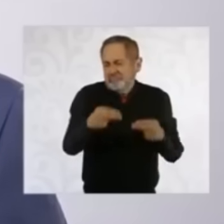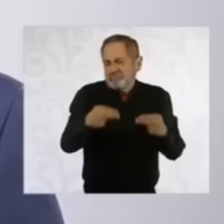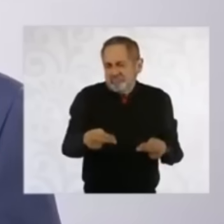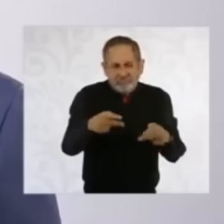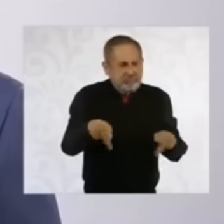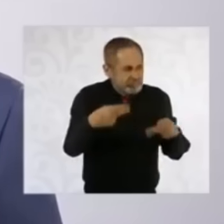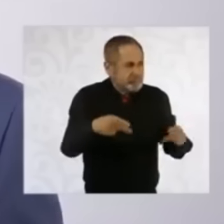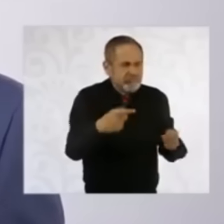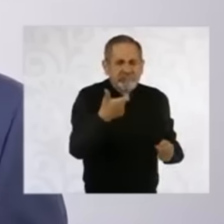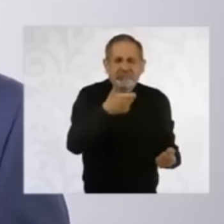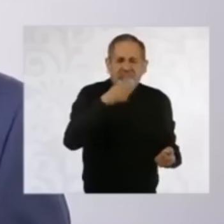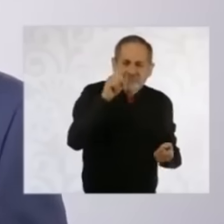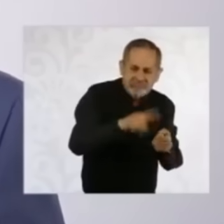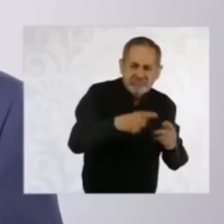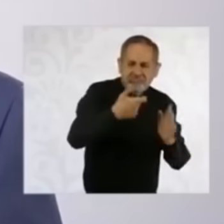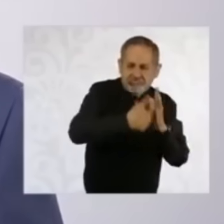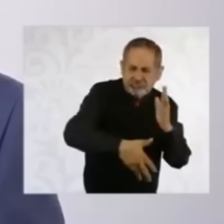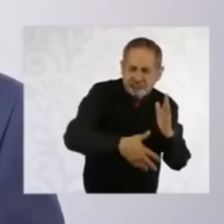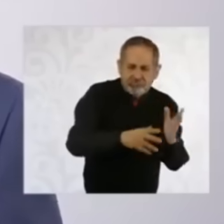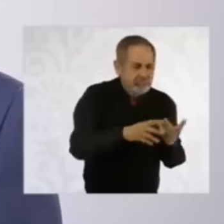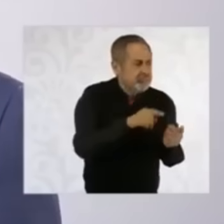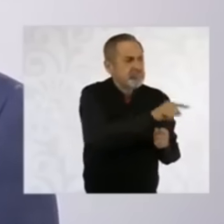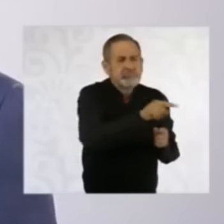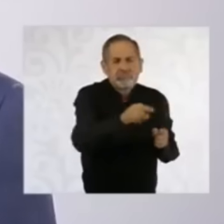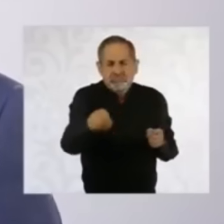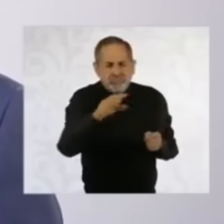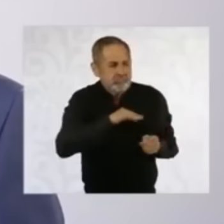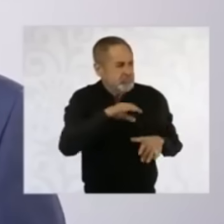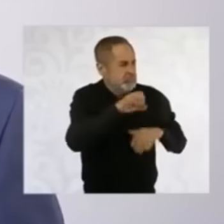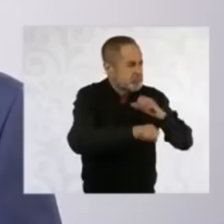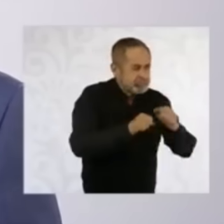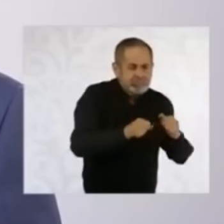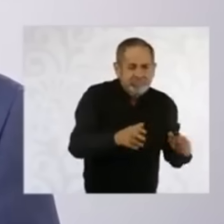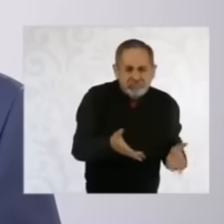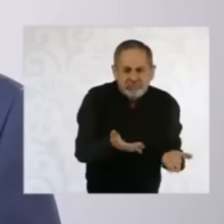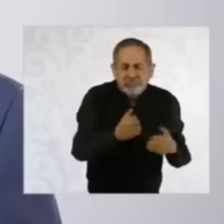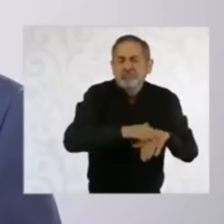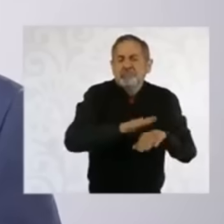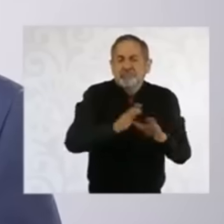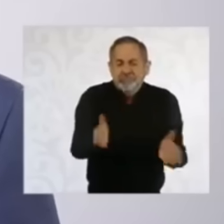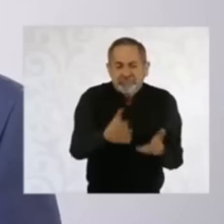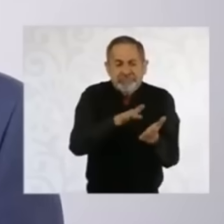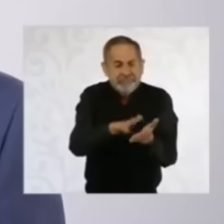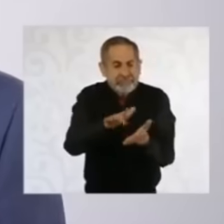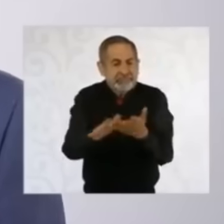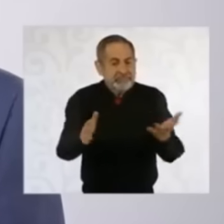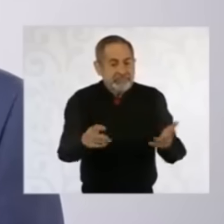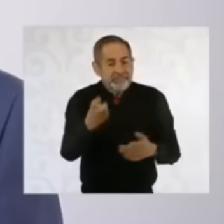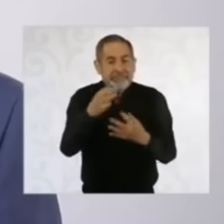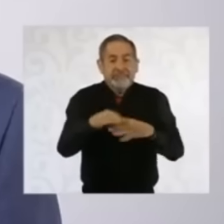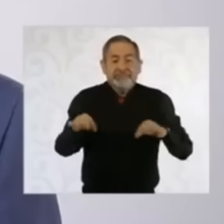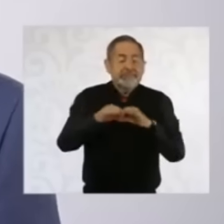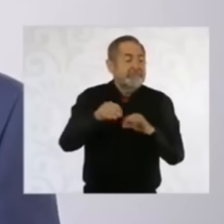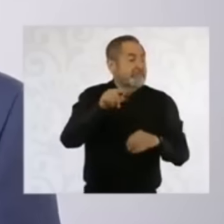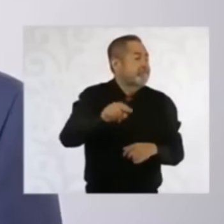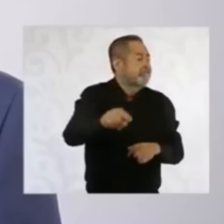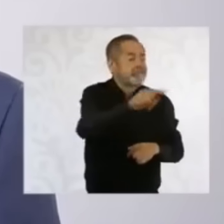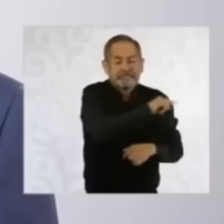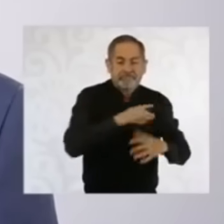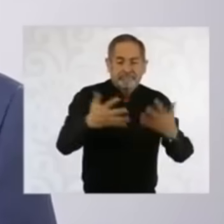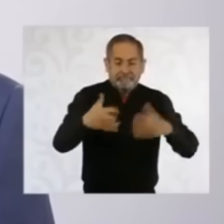quieren adelantar los regalos navideños Este es el momento perfecto aprovechen las ofertas en juguetes ropa de